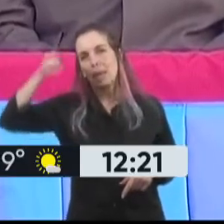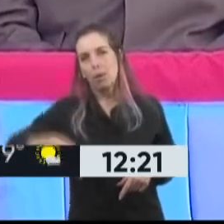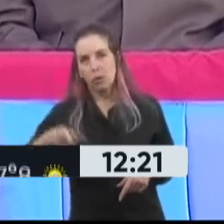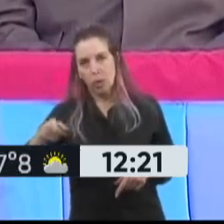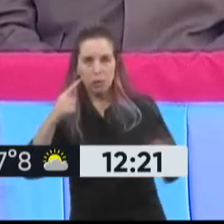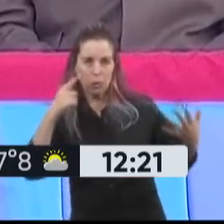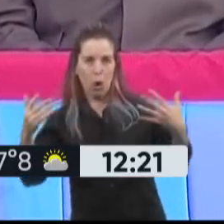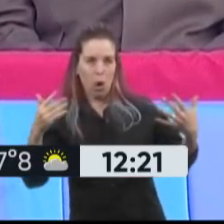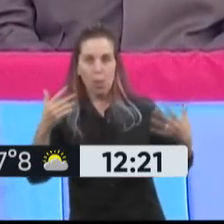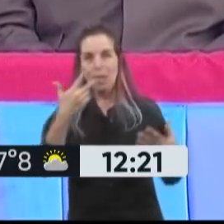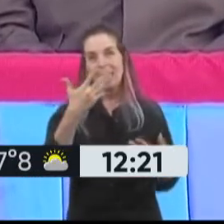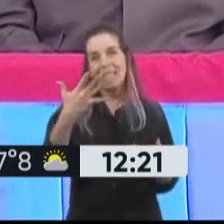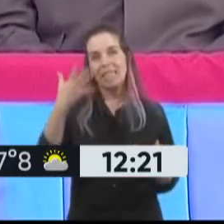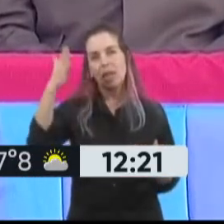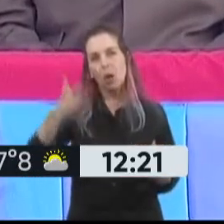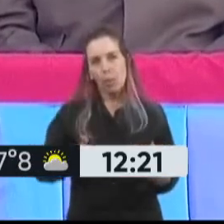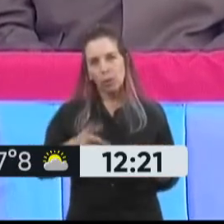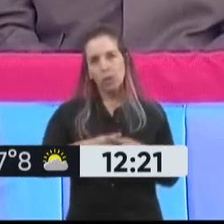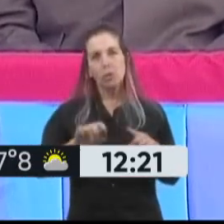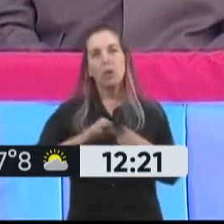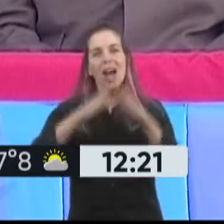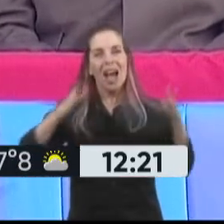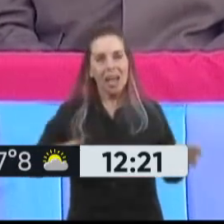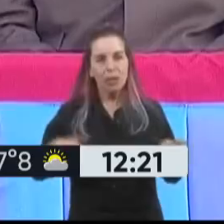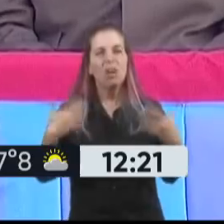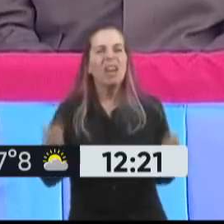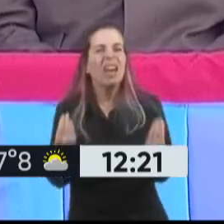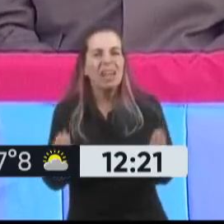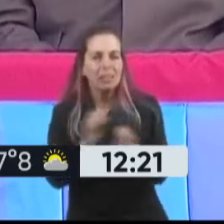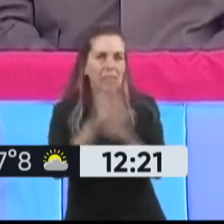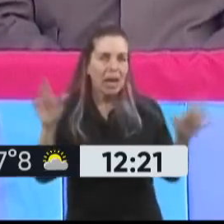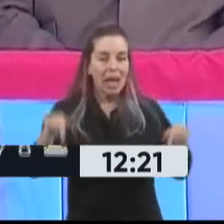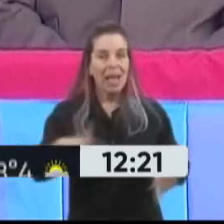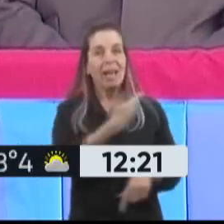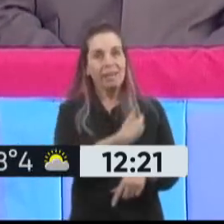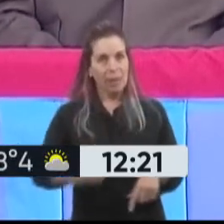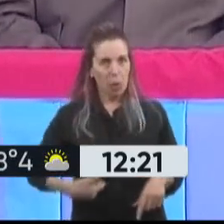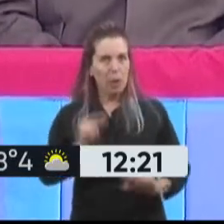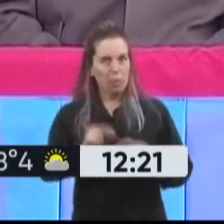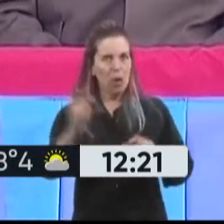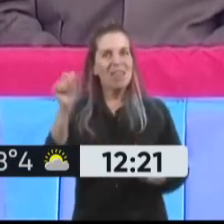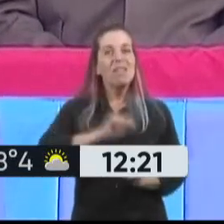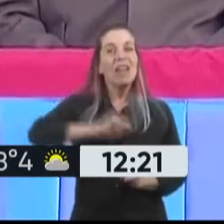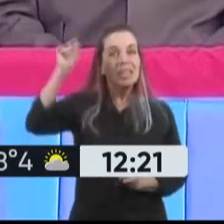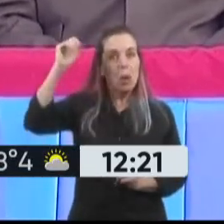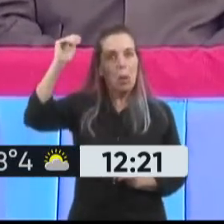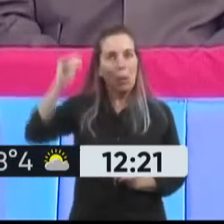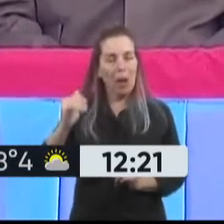decir, 35% anualizada. Quiere decir que este gobierno ha bajado la inflación